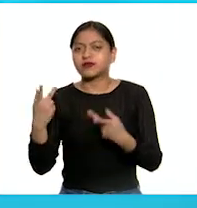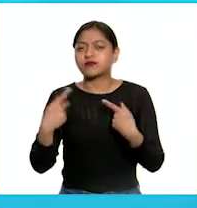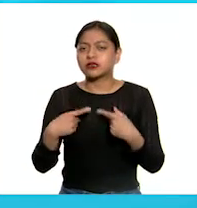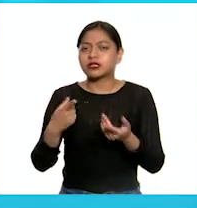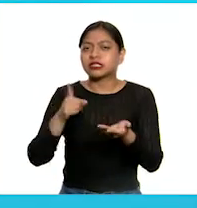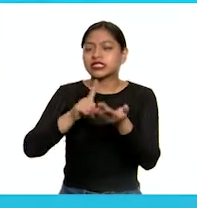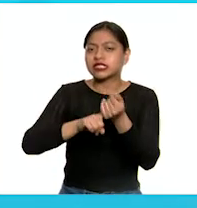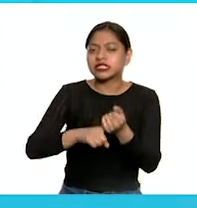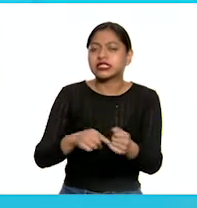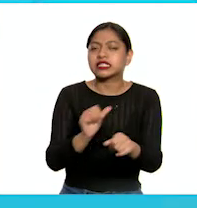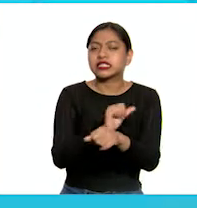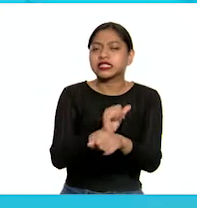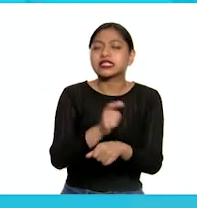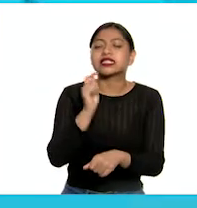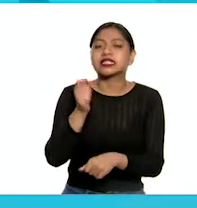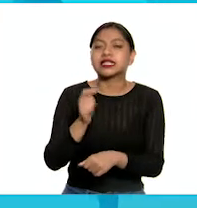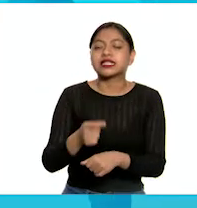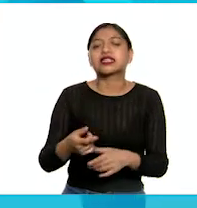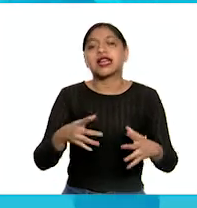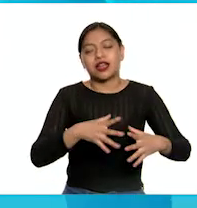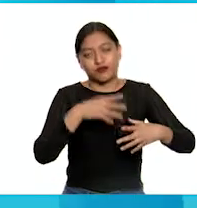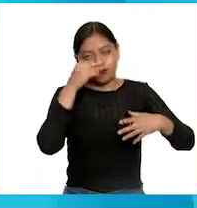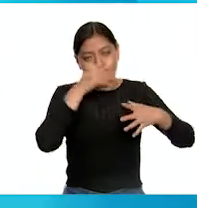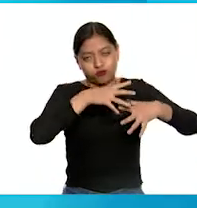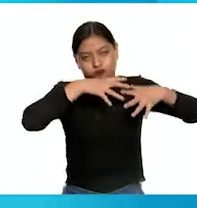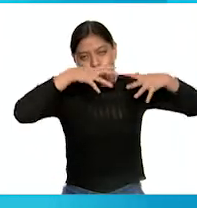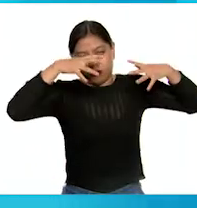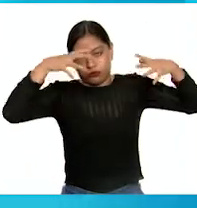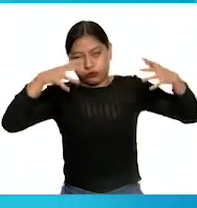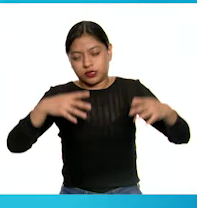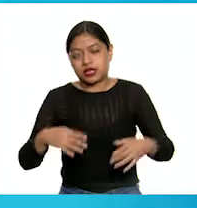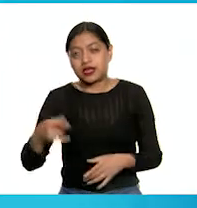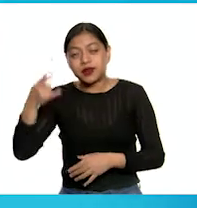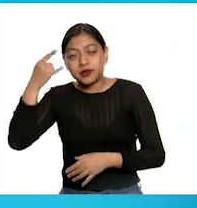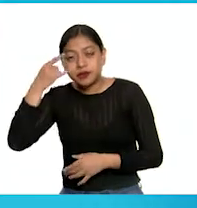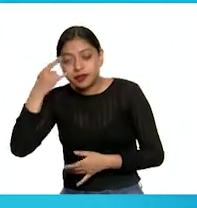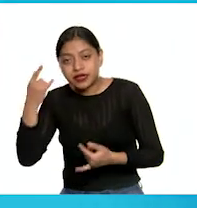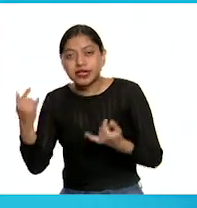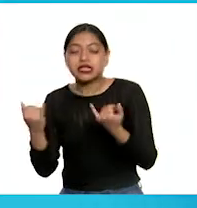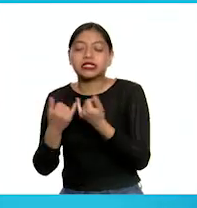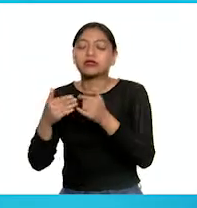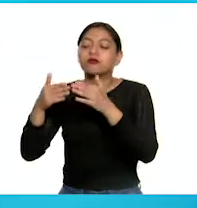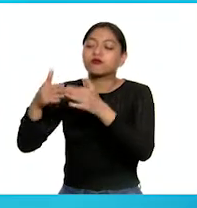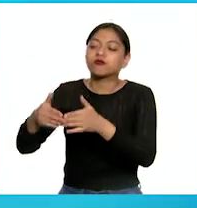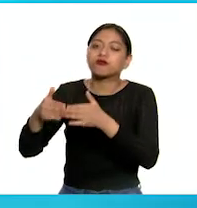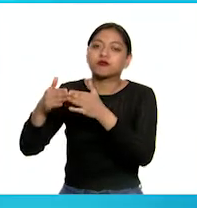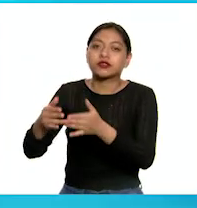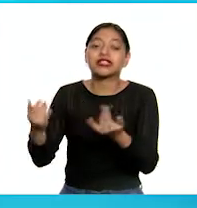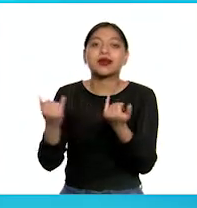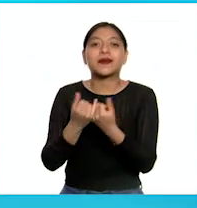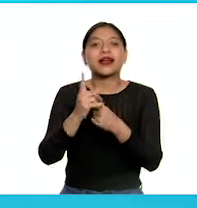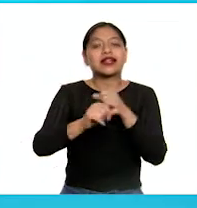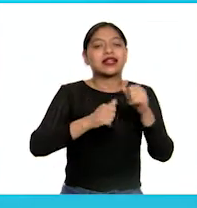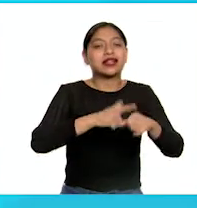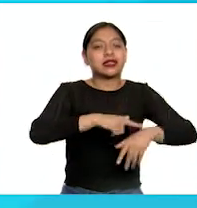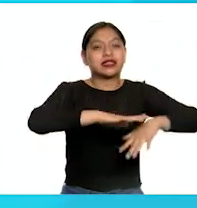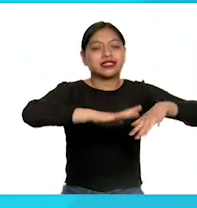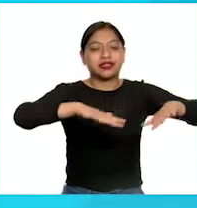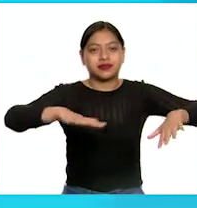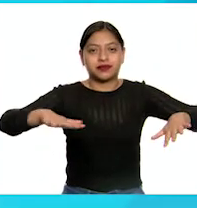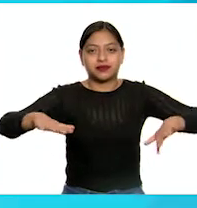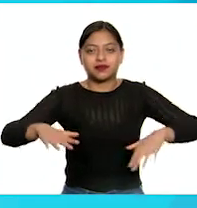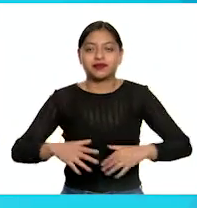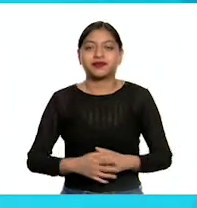el kraken, los piratas, los marineros y animales del mar.